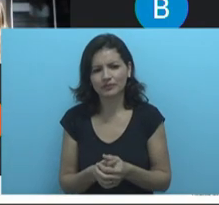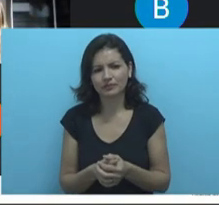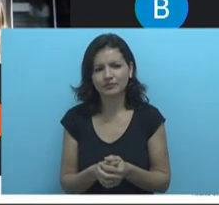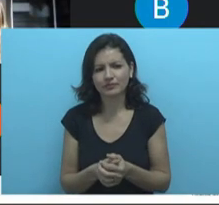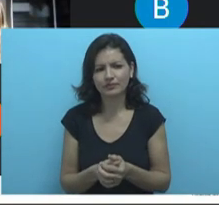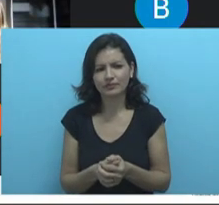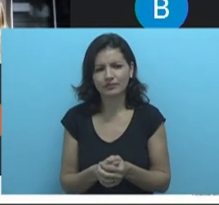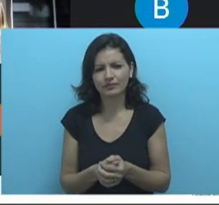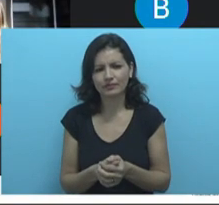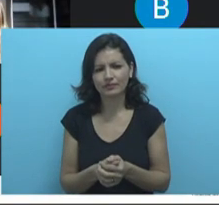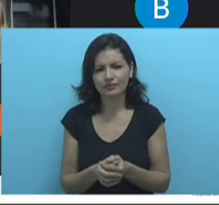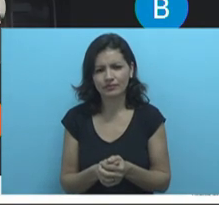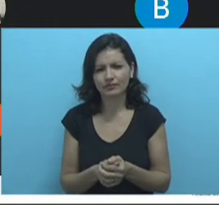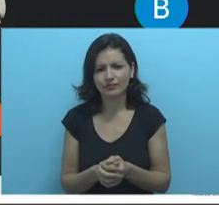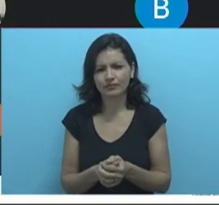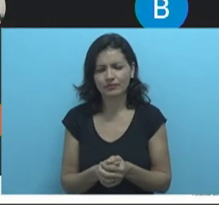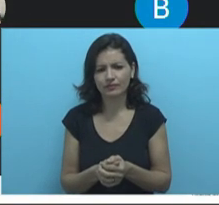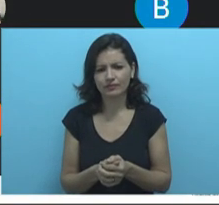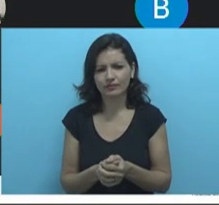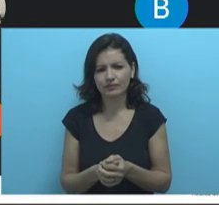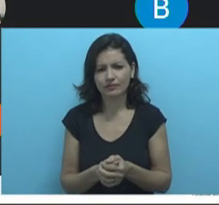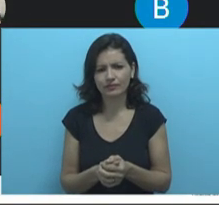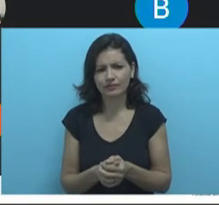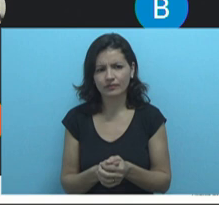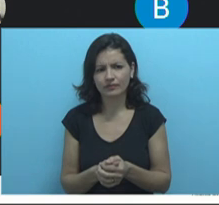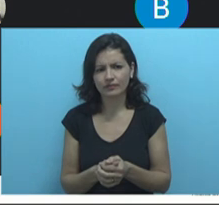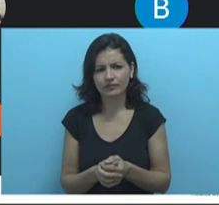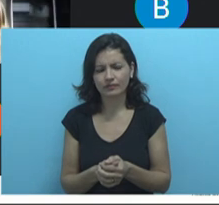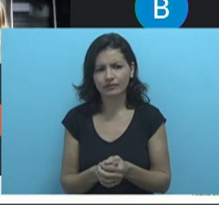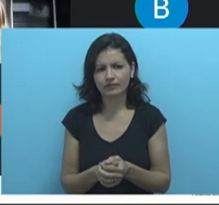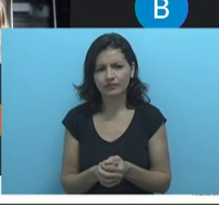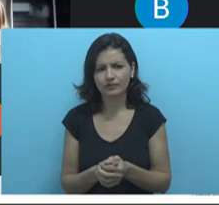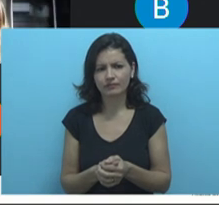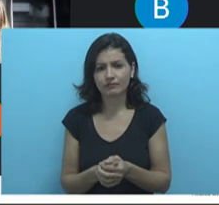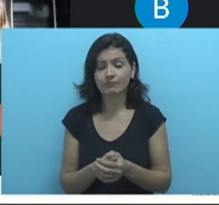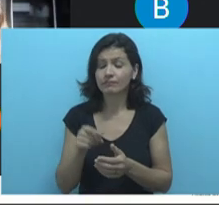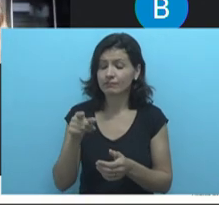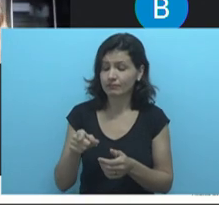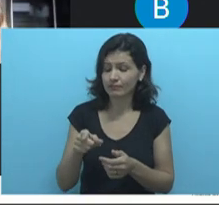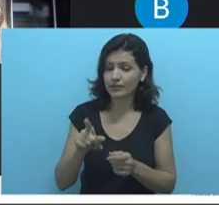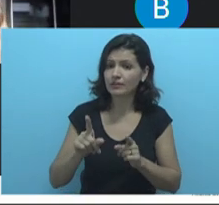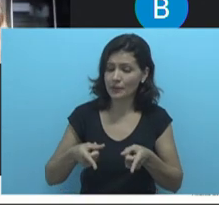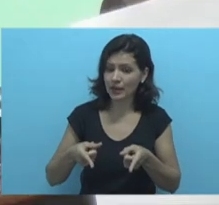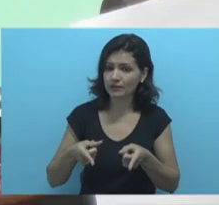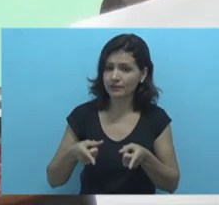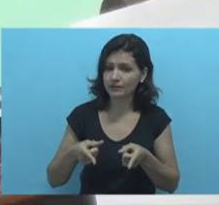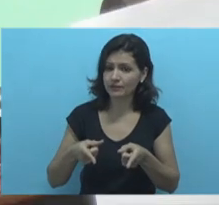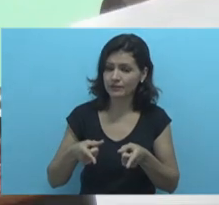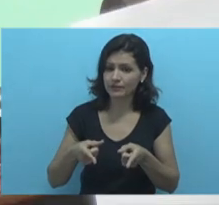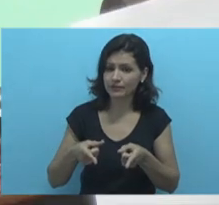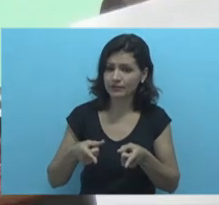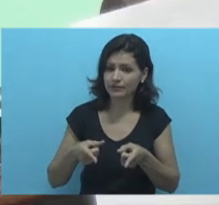común que él tenía. Y ese Miguel militante, porque Miguel era